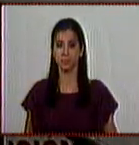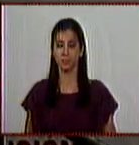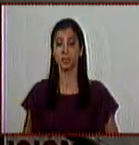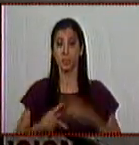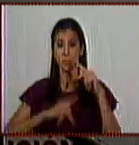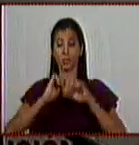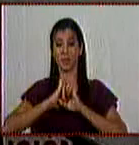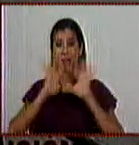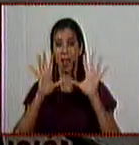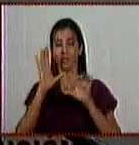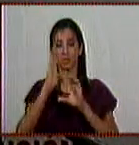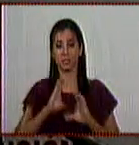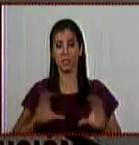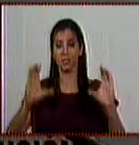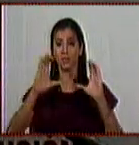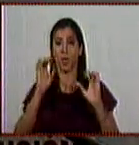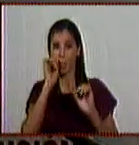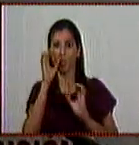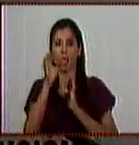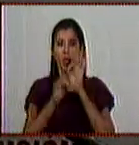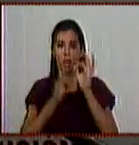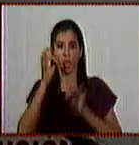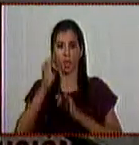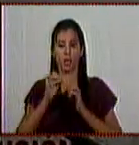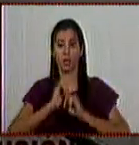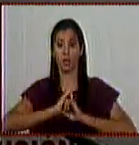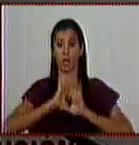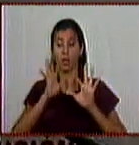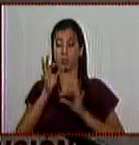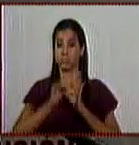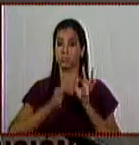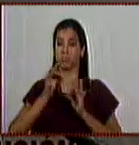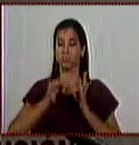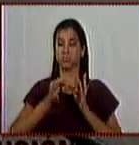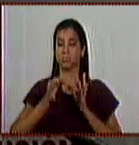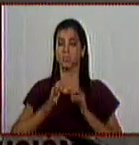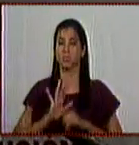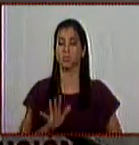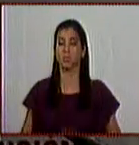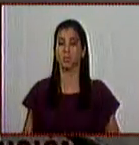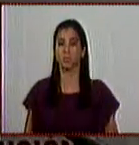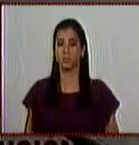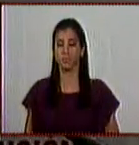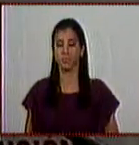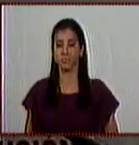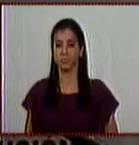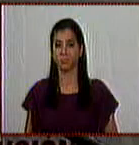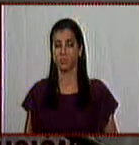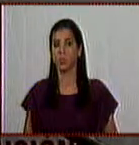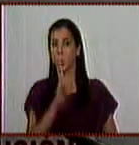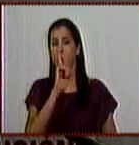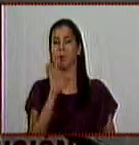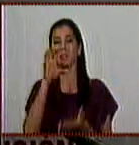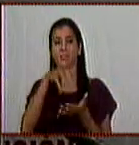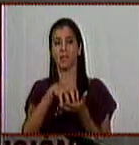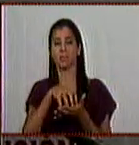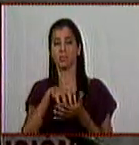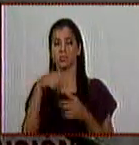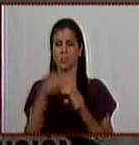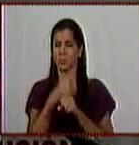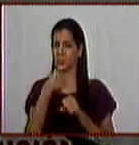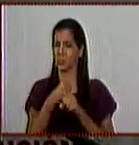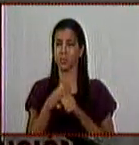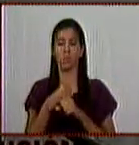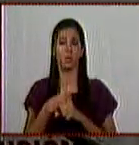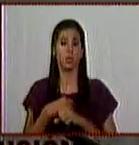Claridad científica y teórica ha explicado camarada García linera un estado laboriosamente